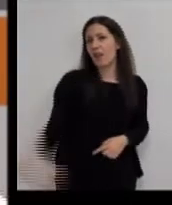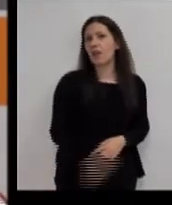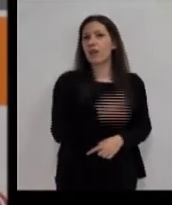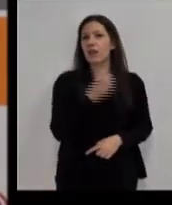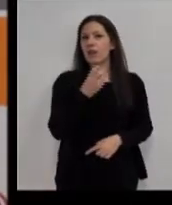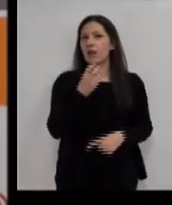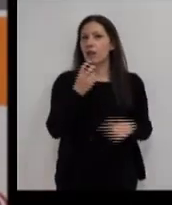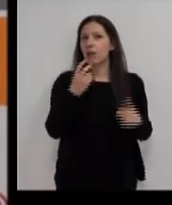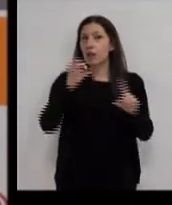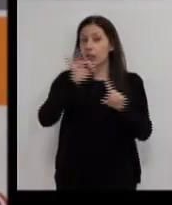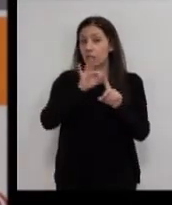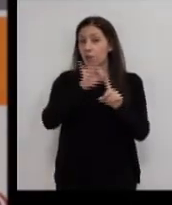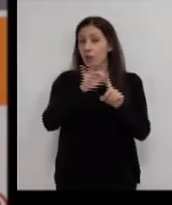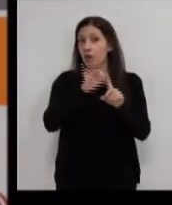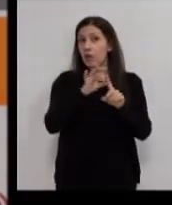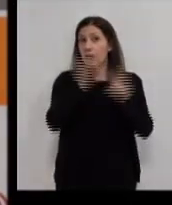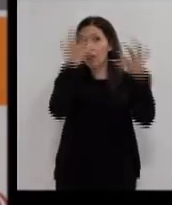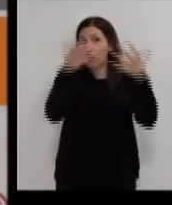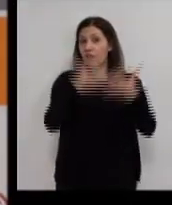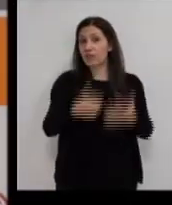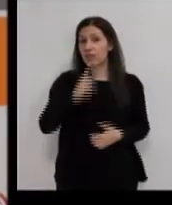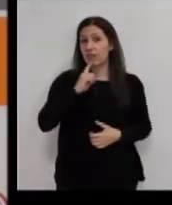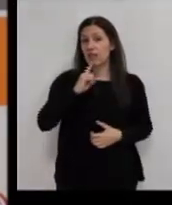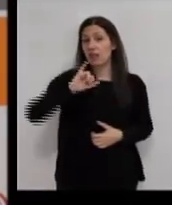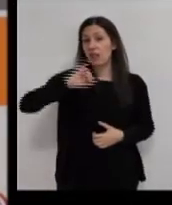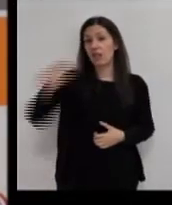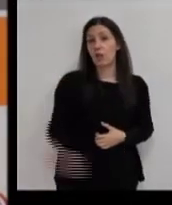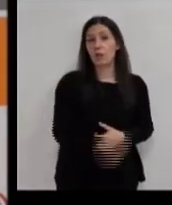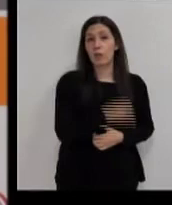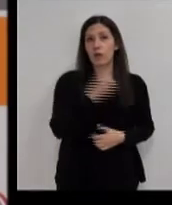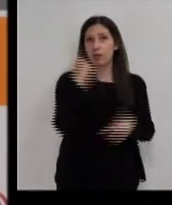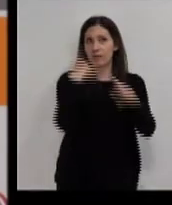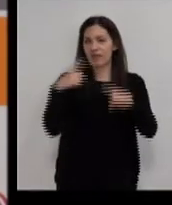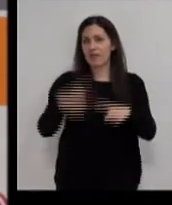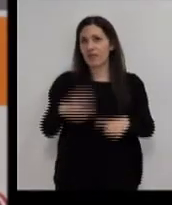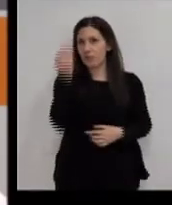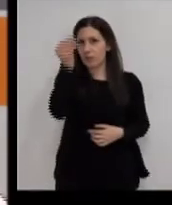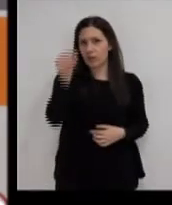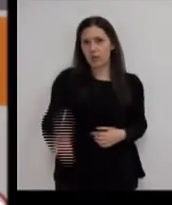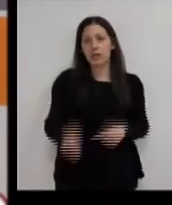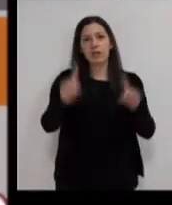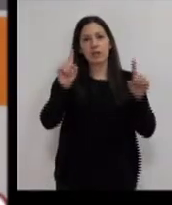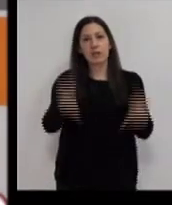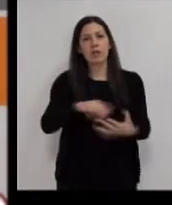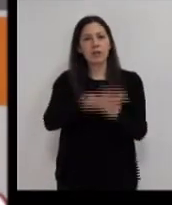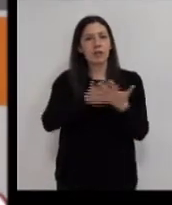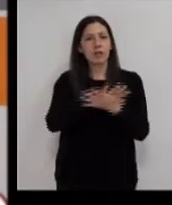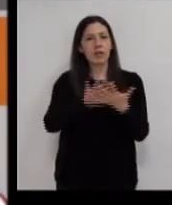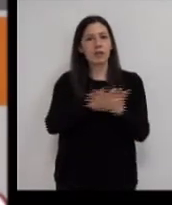necesidad de la problemática de los idiomas, de incorporar toda la señalización en diferentes idiomas.